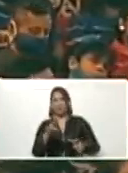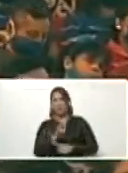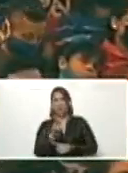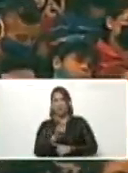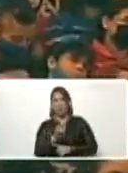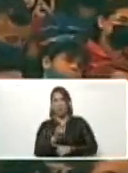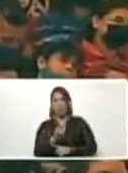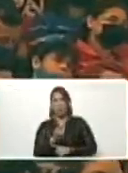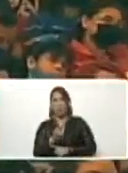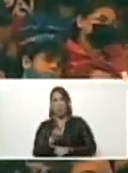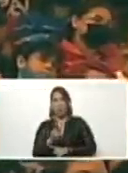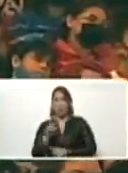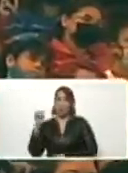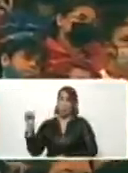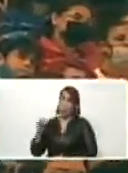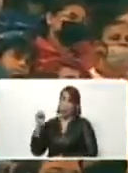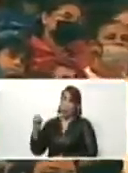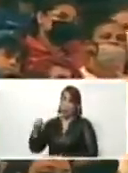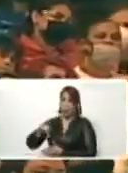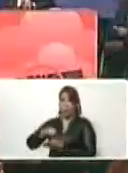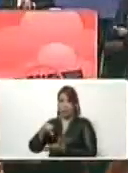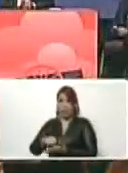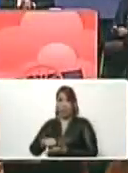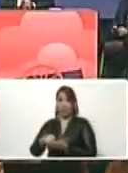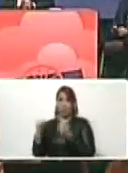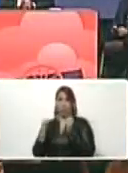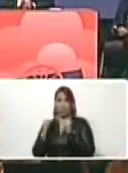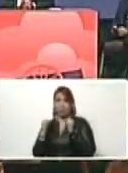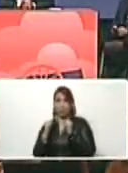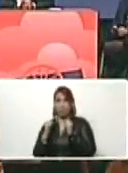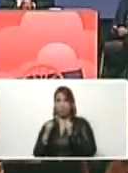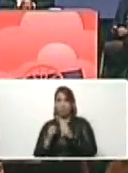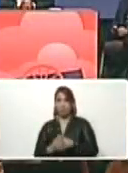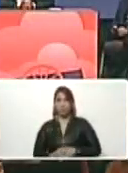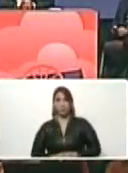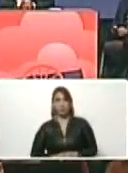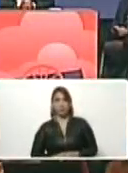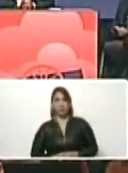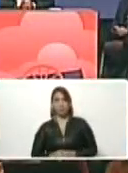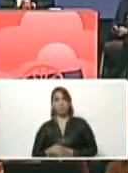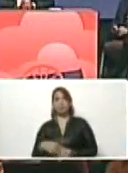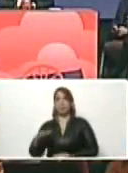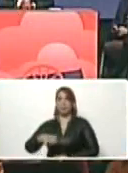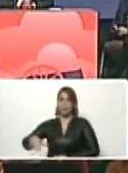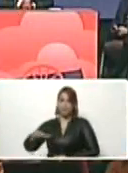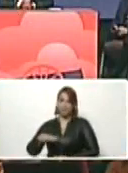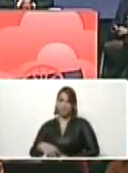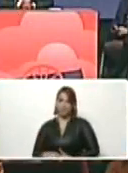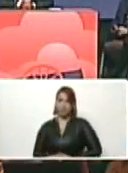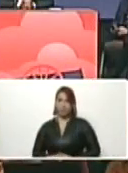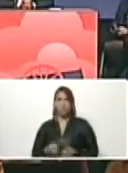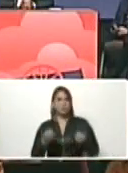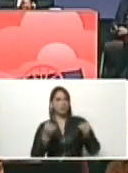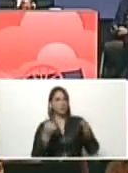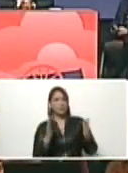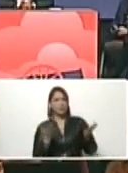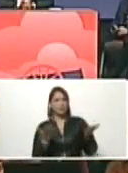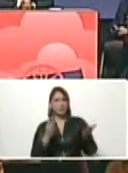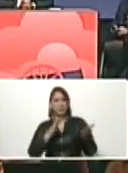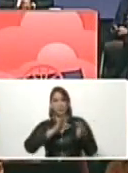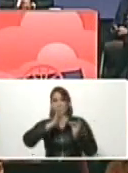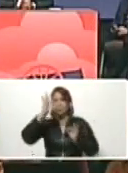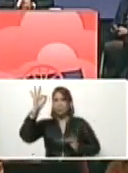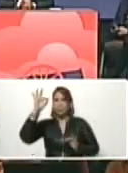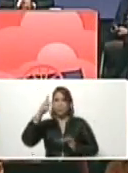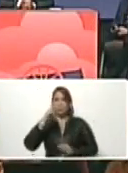Venezuela había combatientes? Del oriente, del centro, de los Andes. De llaneros. Todo. Llaneros, por supuesto. ¿Cuánto era la altura del Pichincha? ¿Cuánto